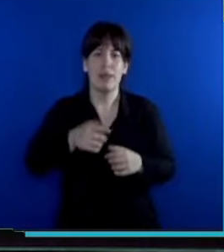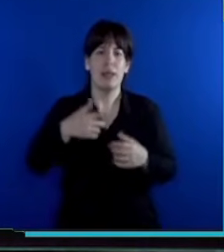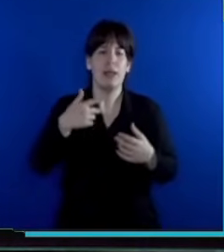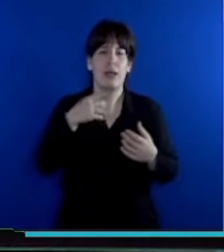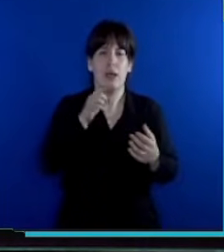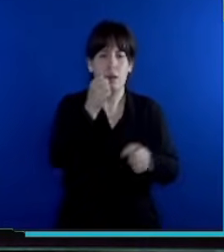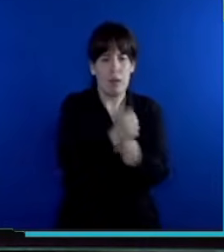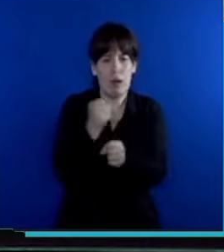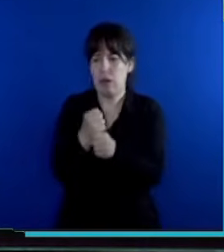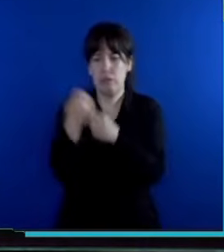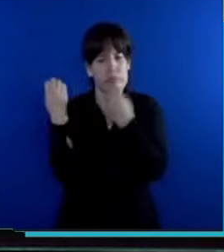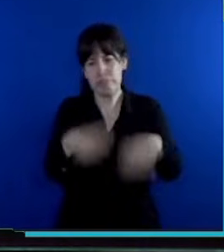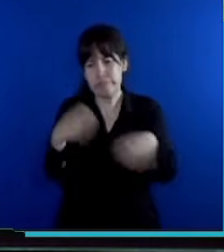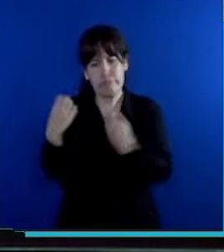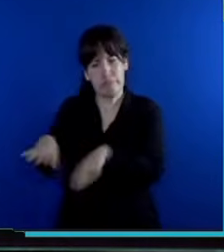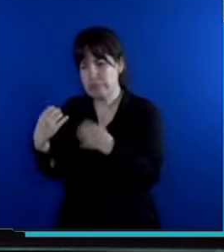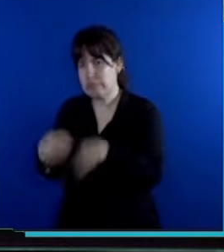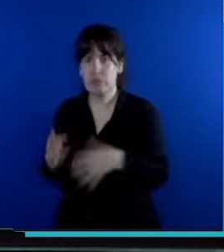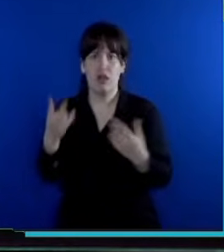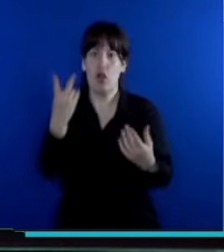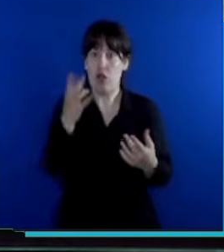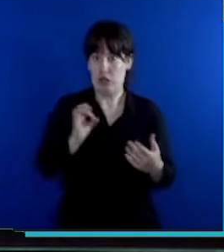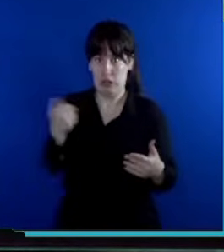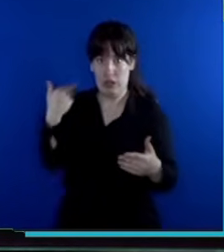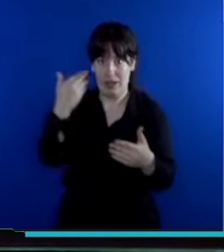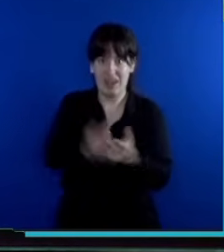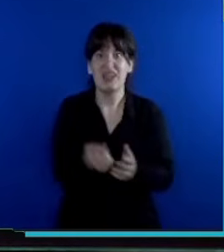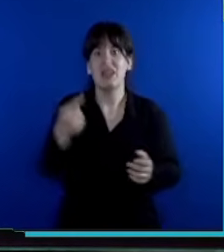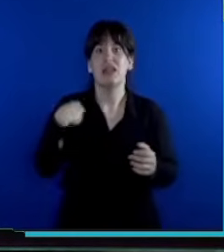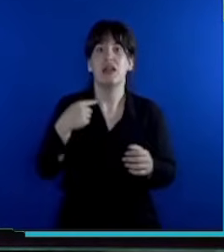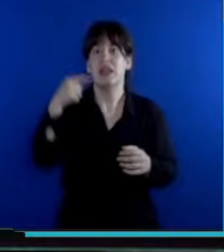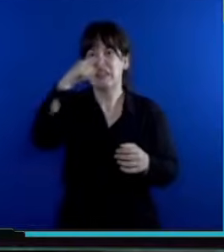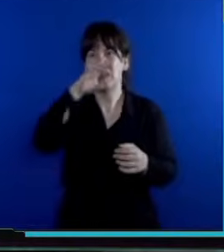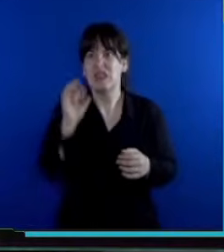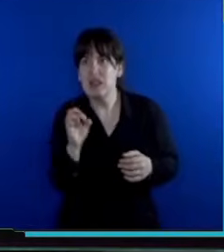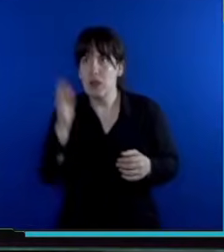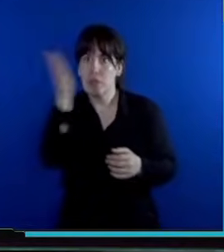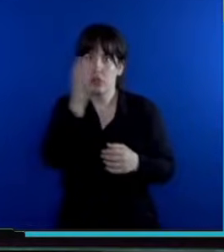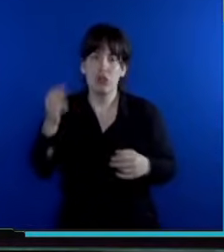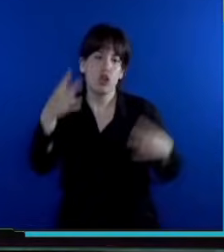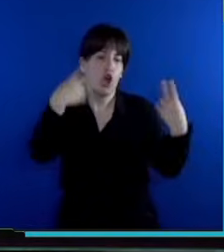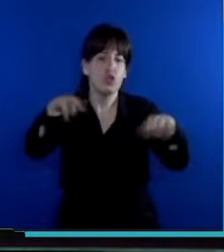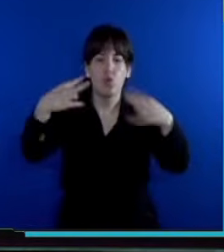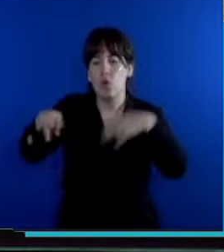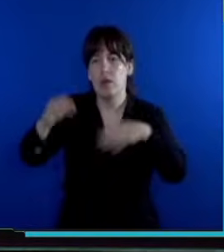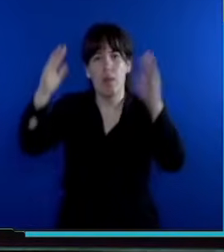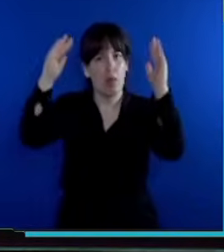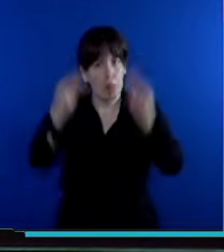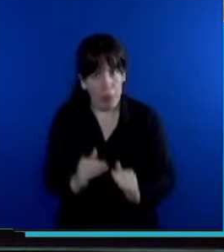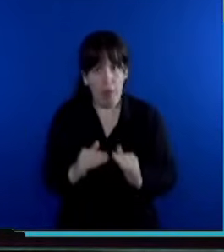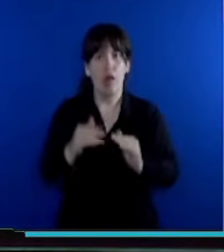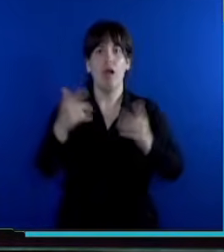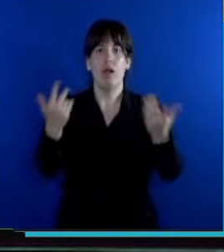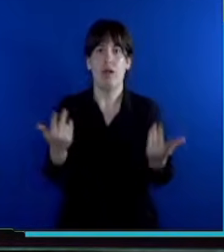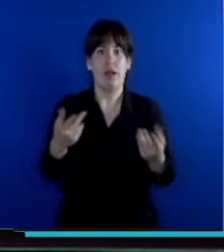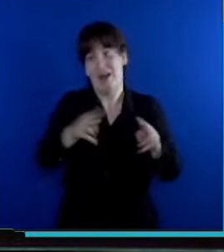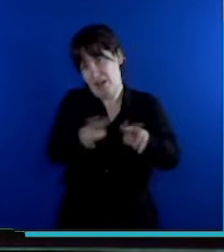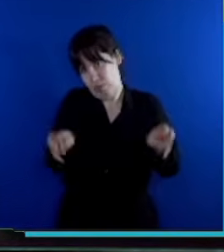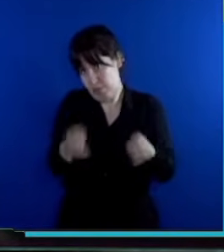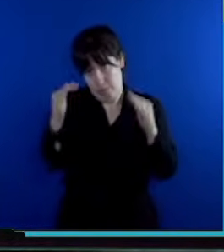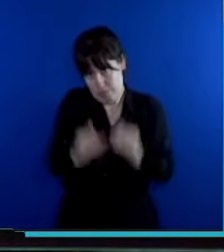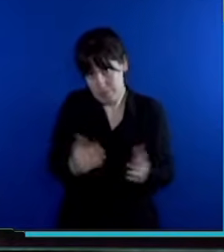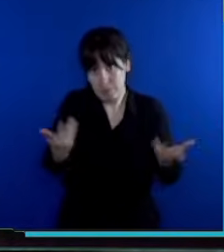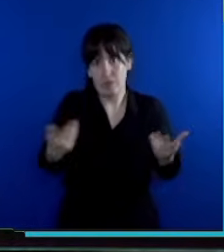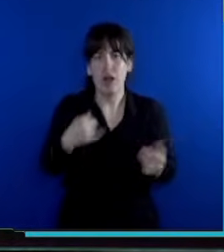de Buenos Aires estos 2 años, de caída del 70% del turismo, por supuesto de caída de la recaudación. Describe